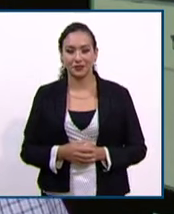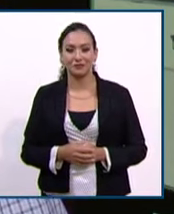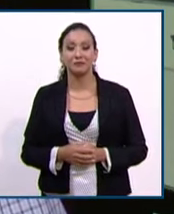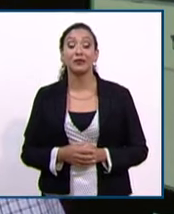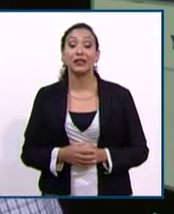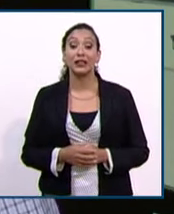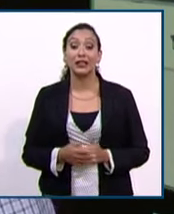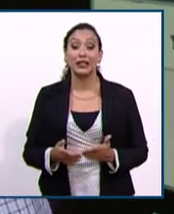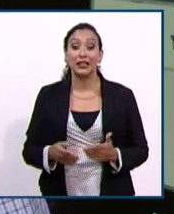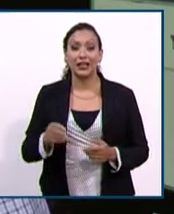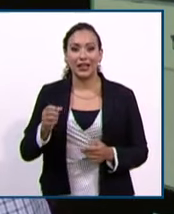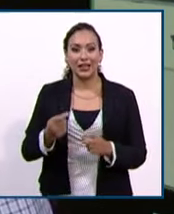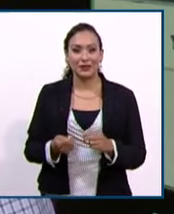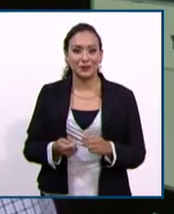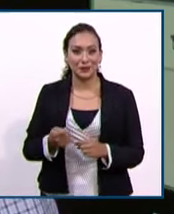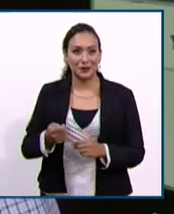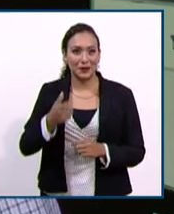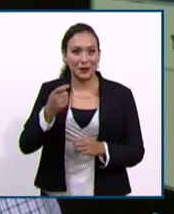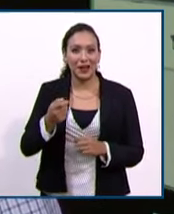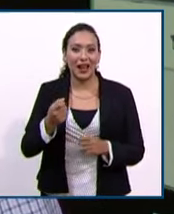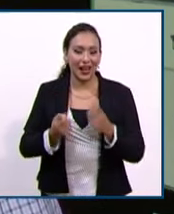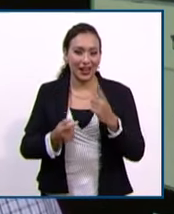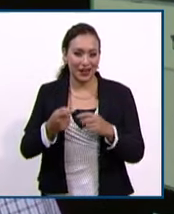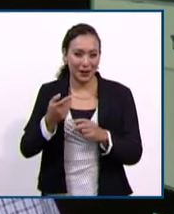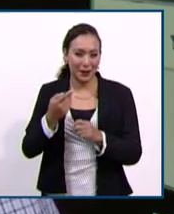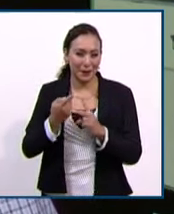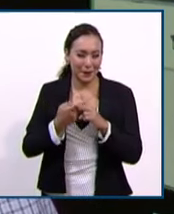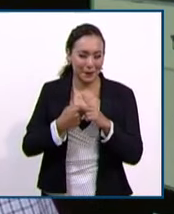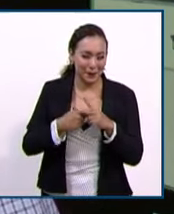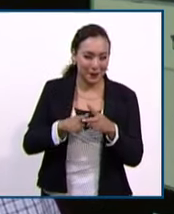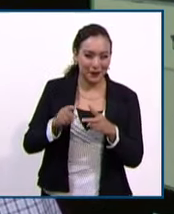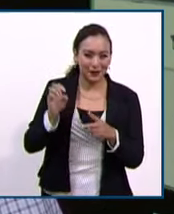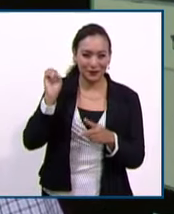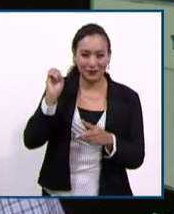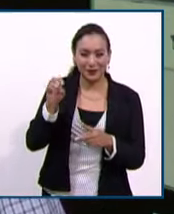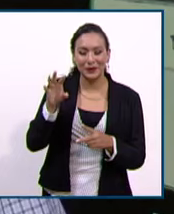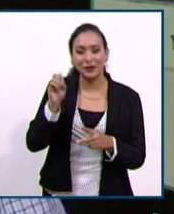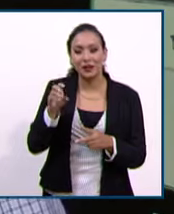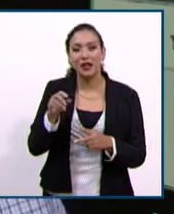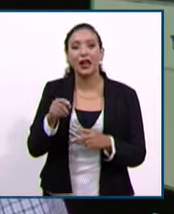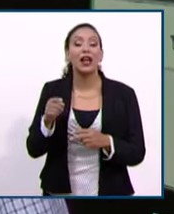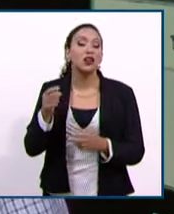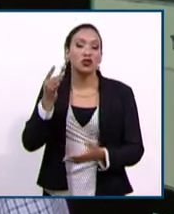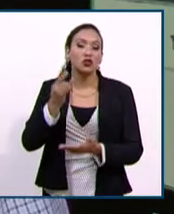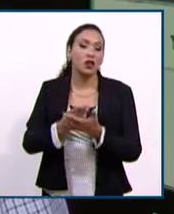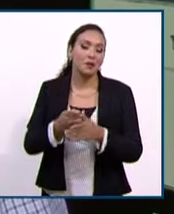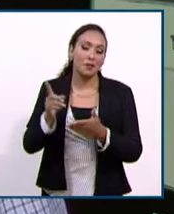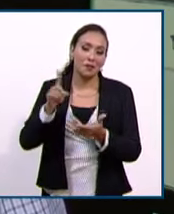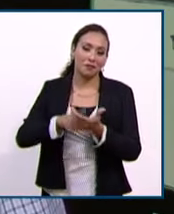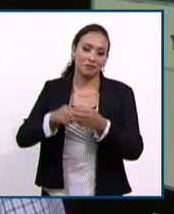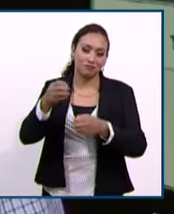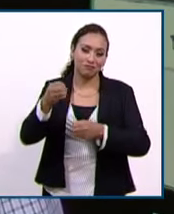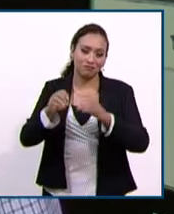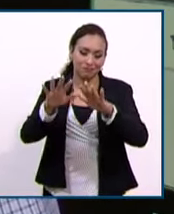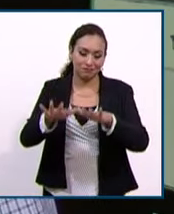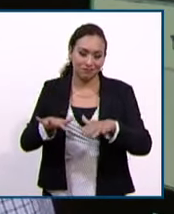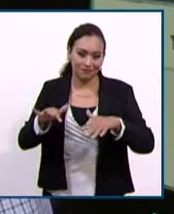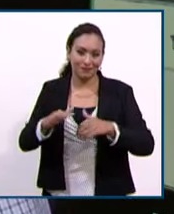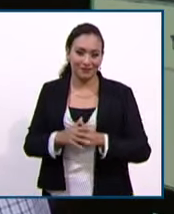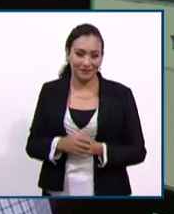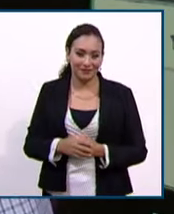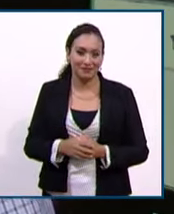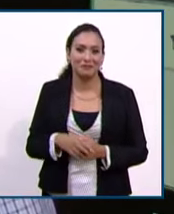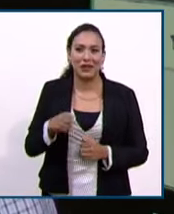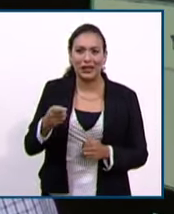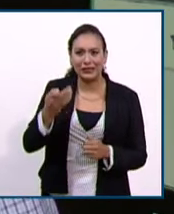Y las primeras transmisiones nada más se transmitía lo que era el puro pleno. Y en ese entonces